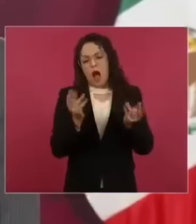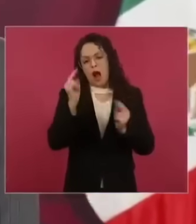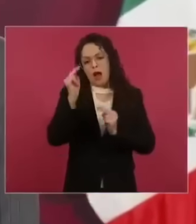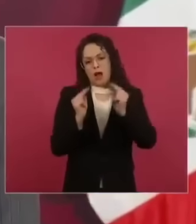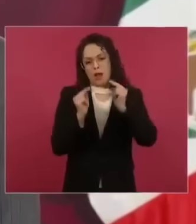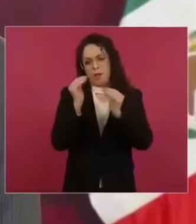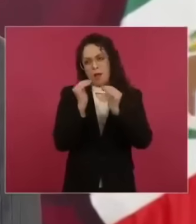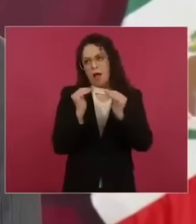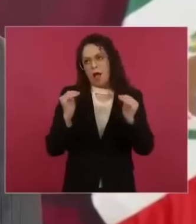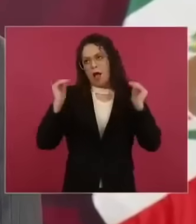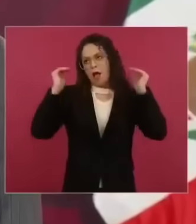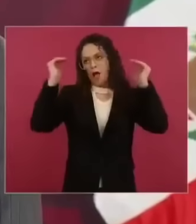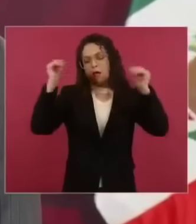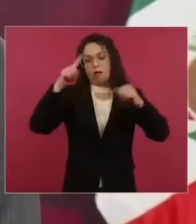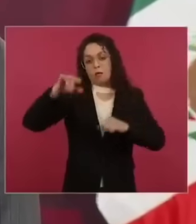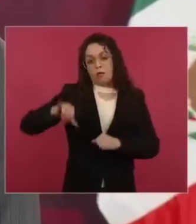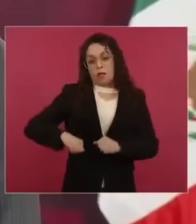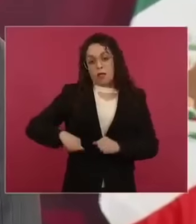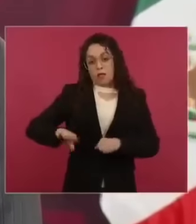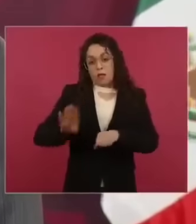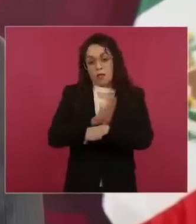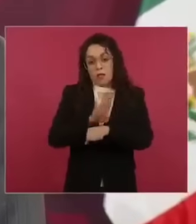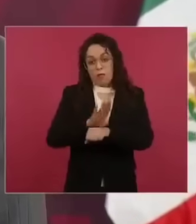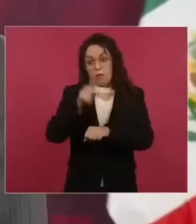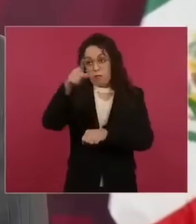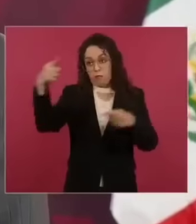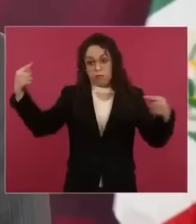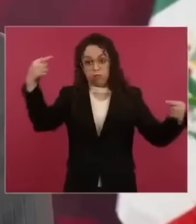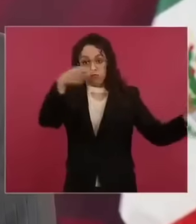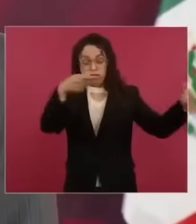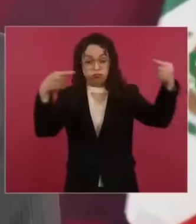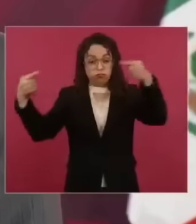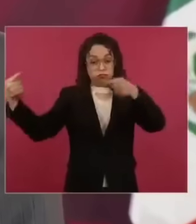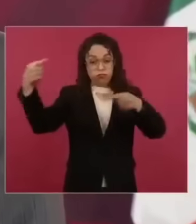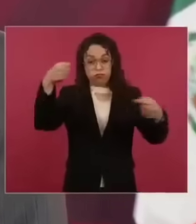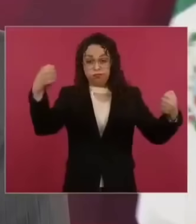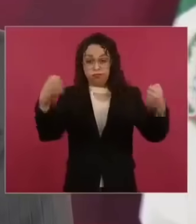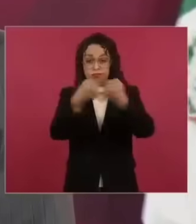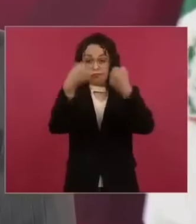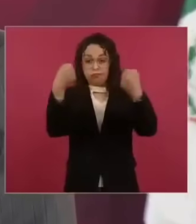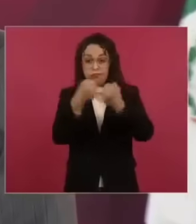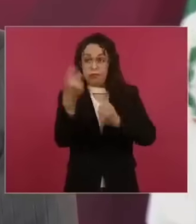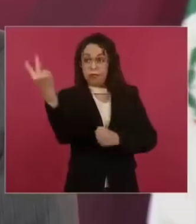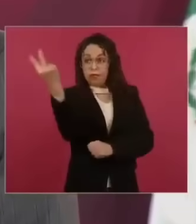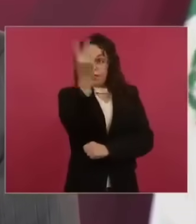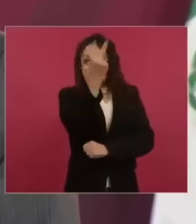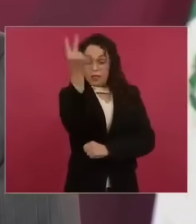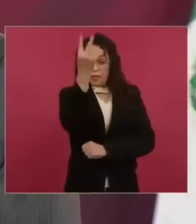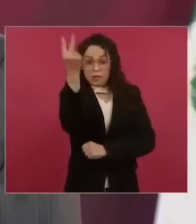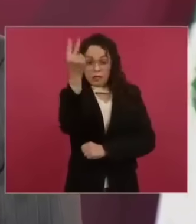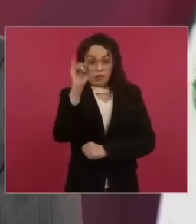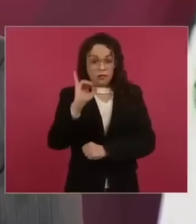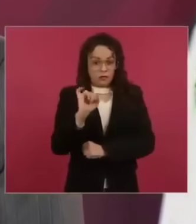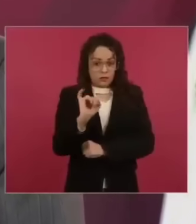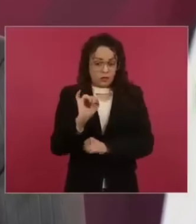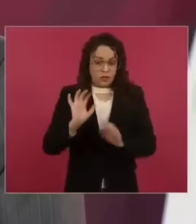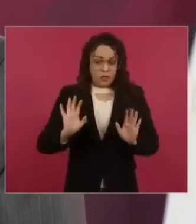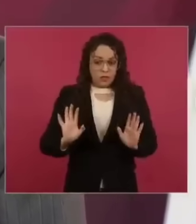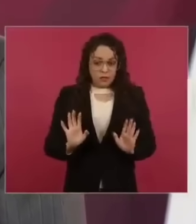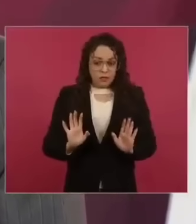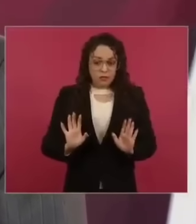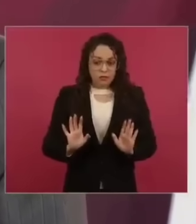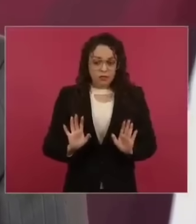pie lo está diciendo un periodista de izquierda condenando a al payaso Víctor Trujillo más conocido como